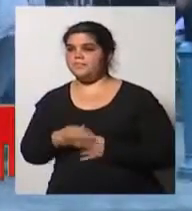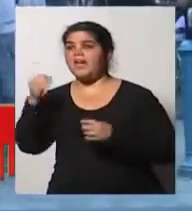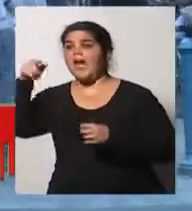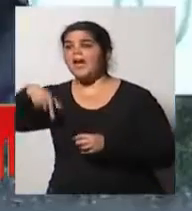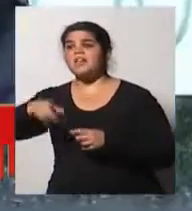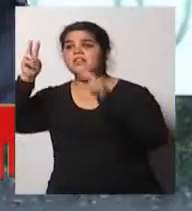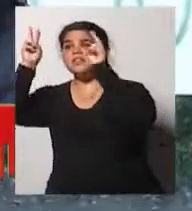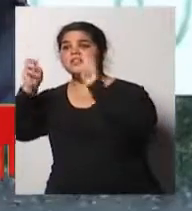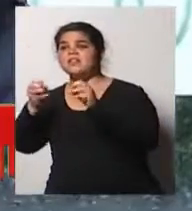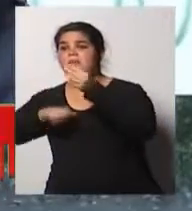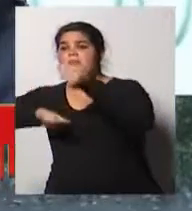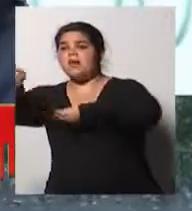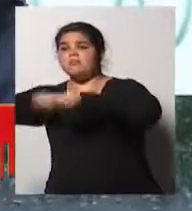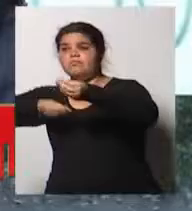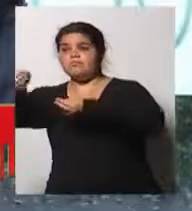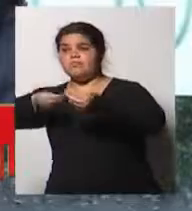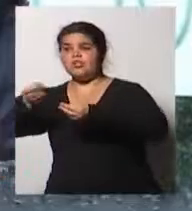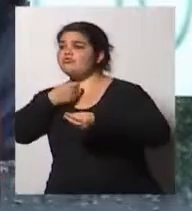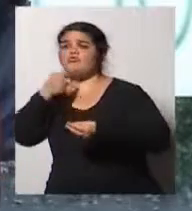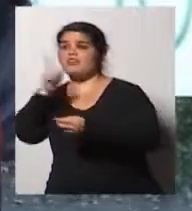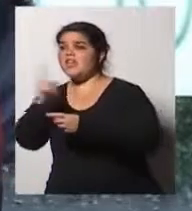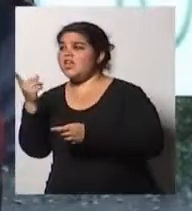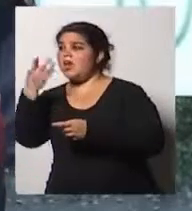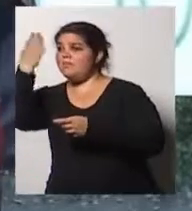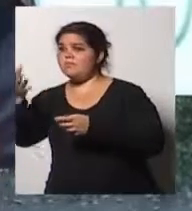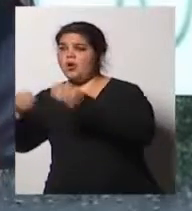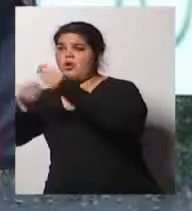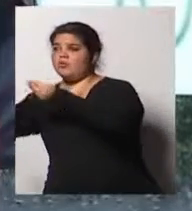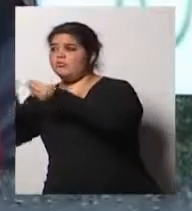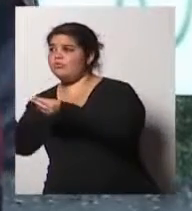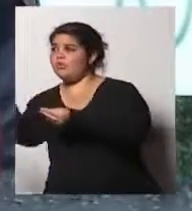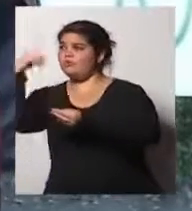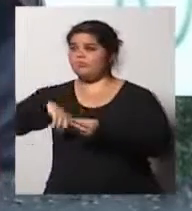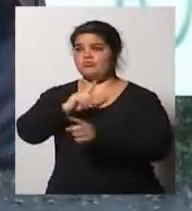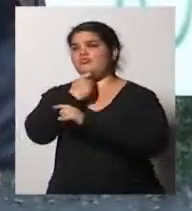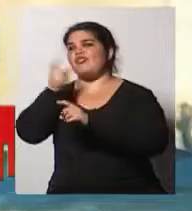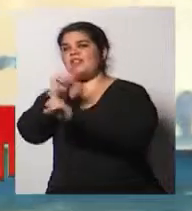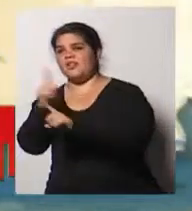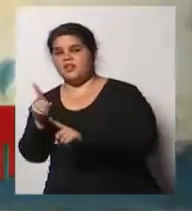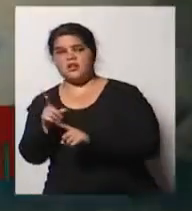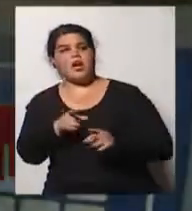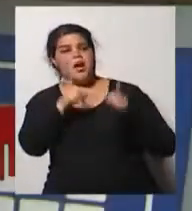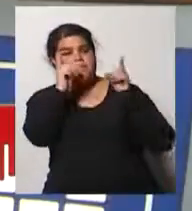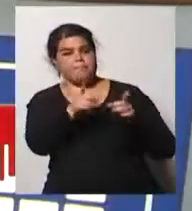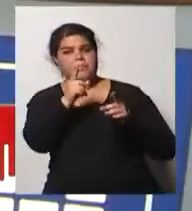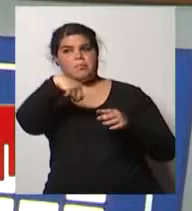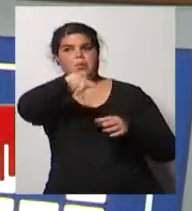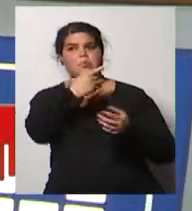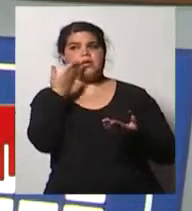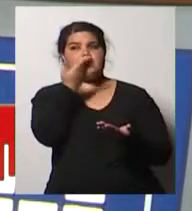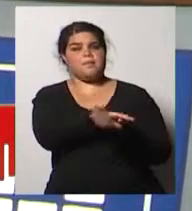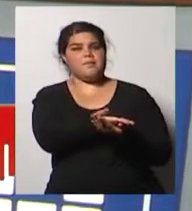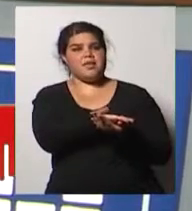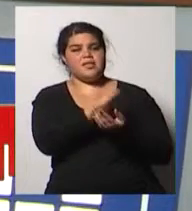industria asentada que no quiere que venga otra industria, nada más. Todo lo demás es cháchara. Por eso mismo piden que haya más